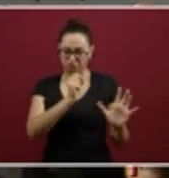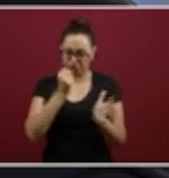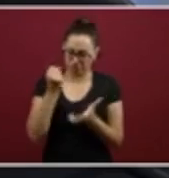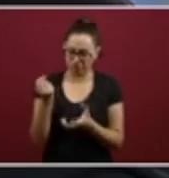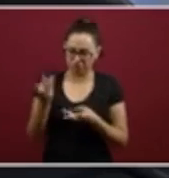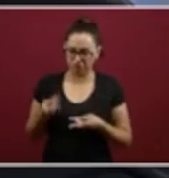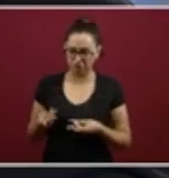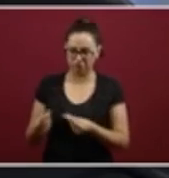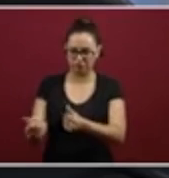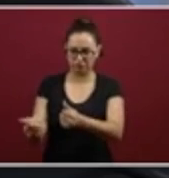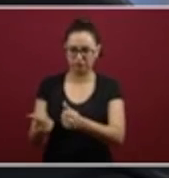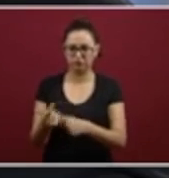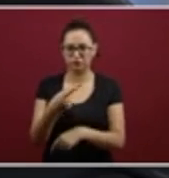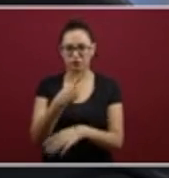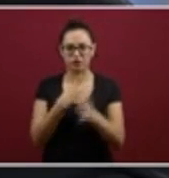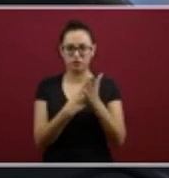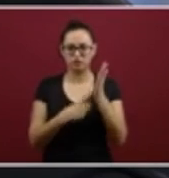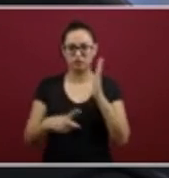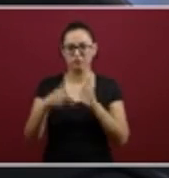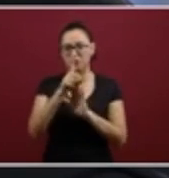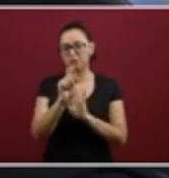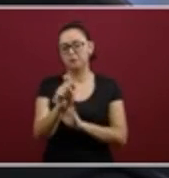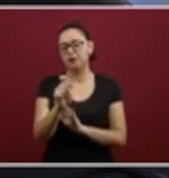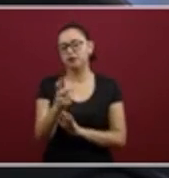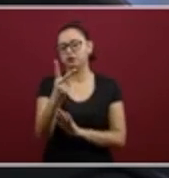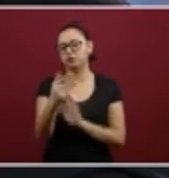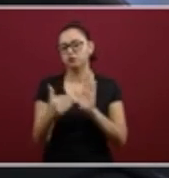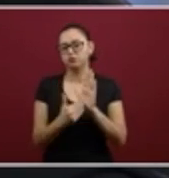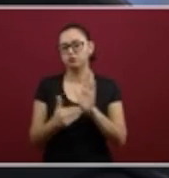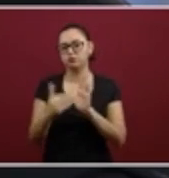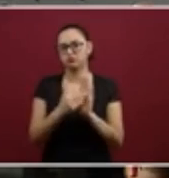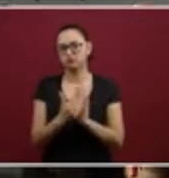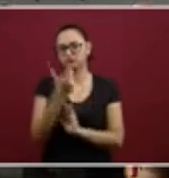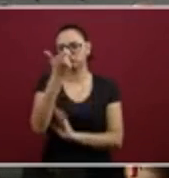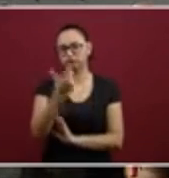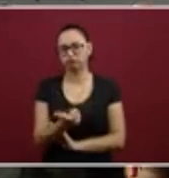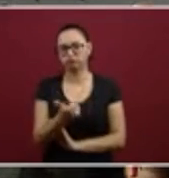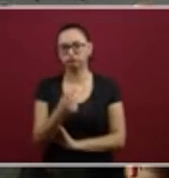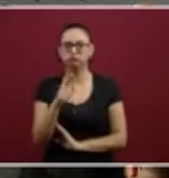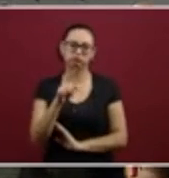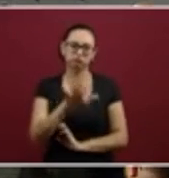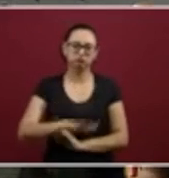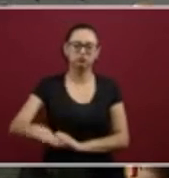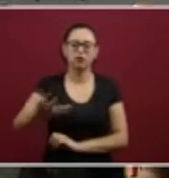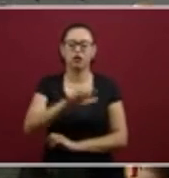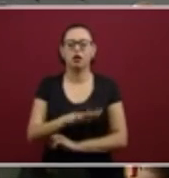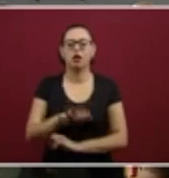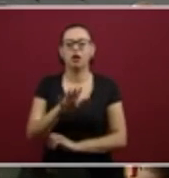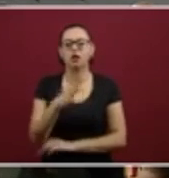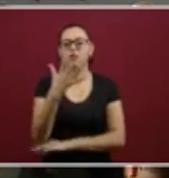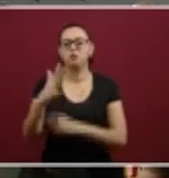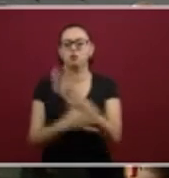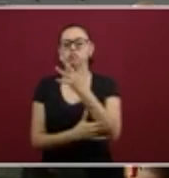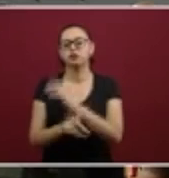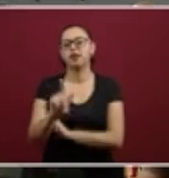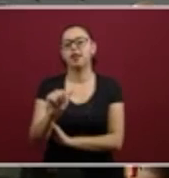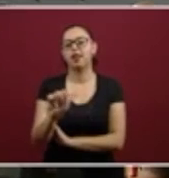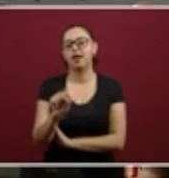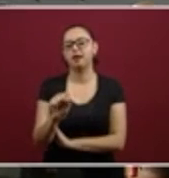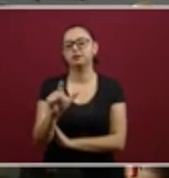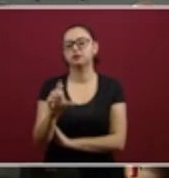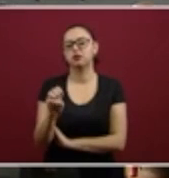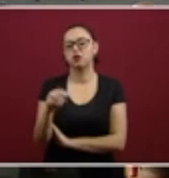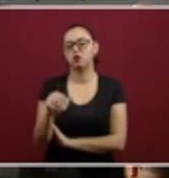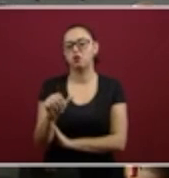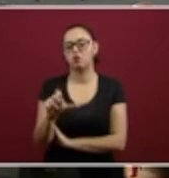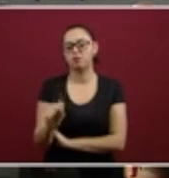Este departamento, pues ustedes lo pueden ver, son 22 millones de pesos y está en Bosques de las Lomas. Una segunda